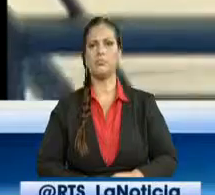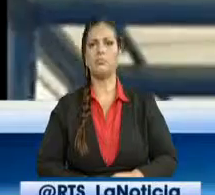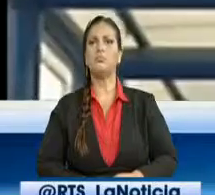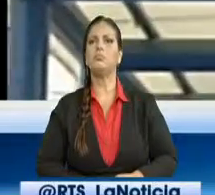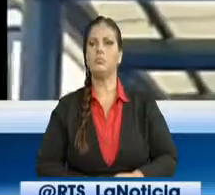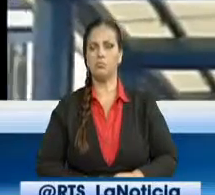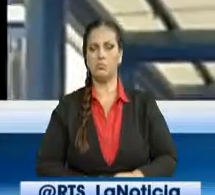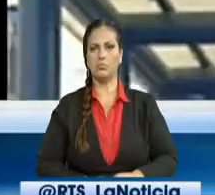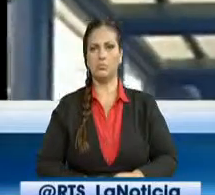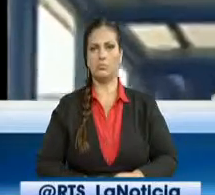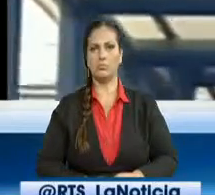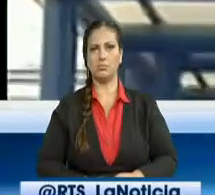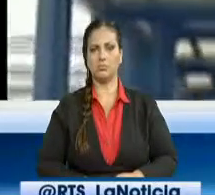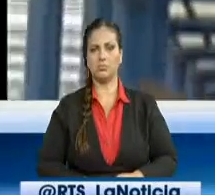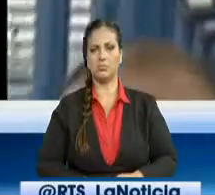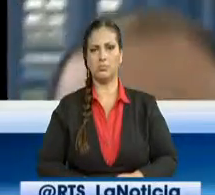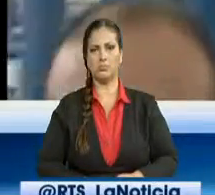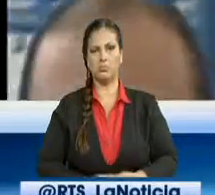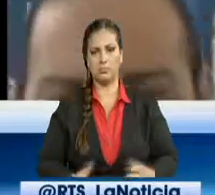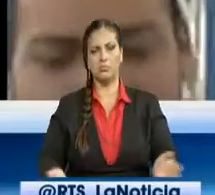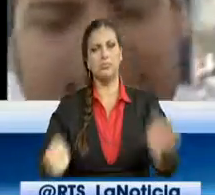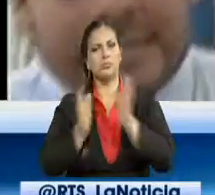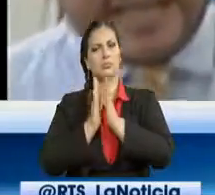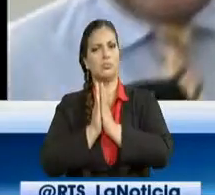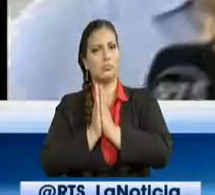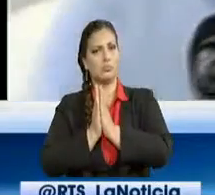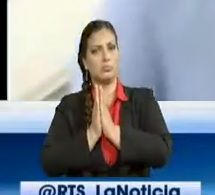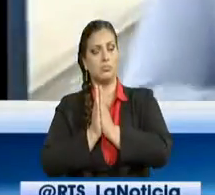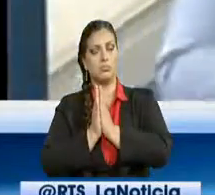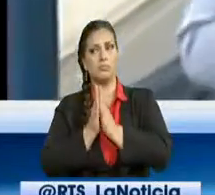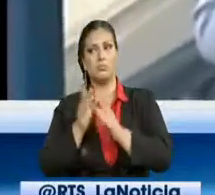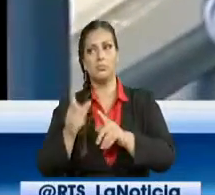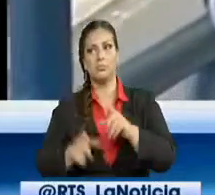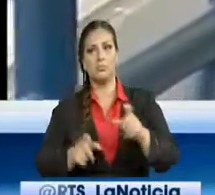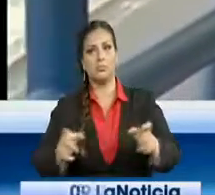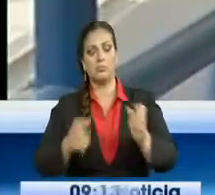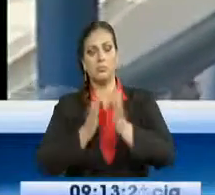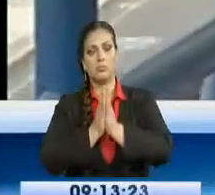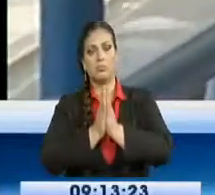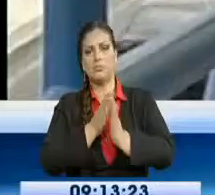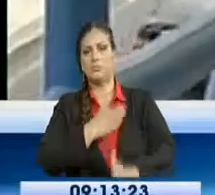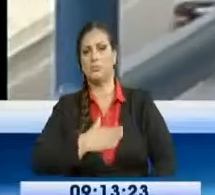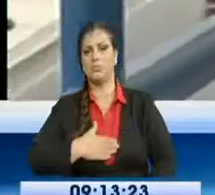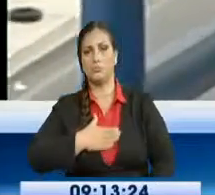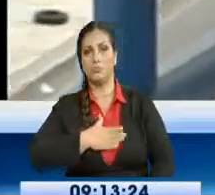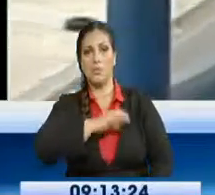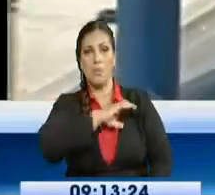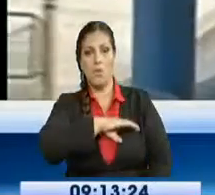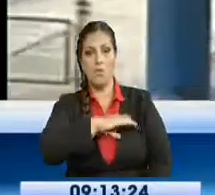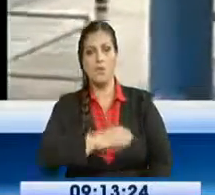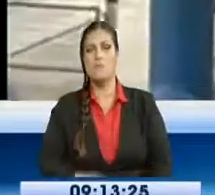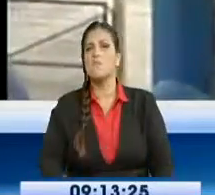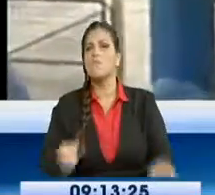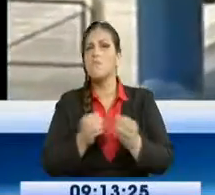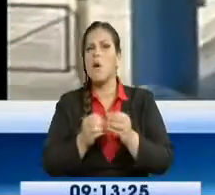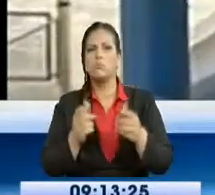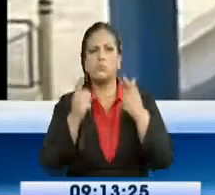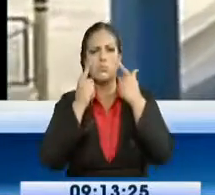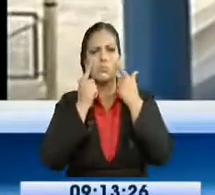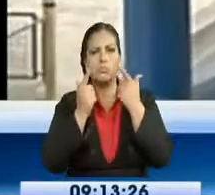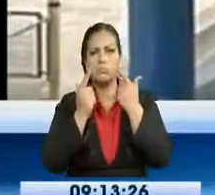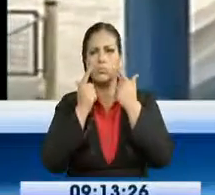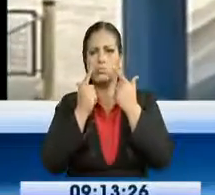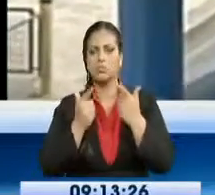permanecer. Lo que sí quisieran las personas acá es de que se realice algún tipo de vigilancia o patrullaje por la Policía